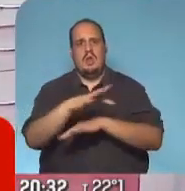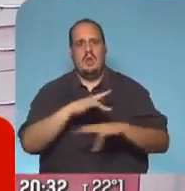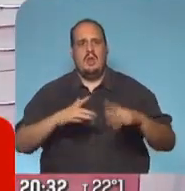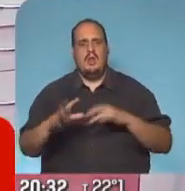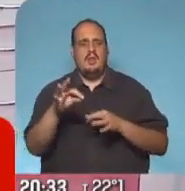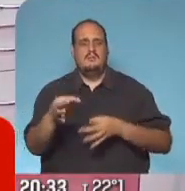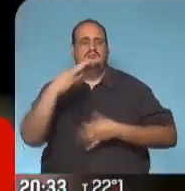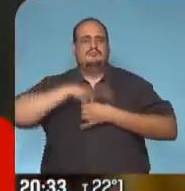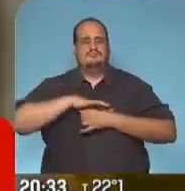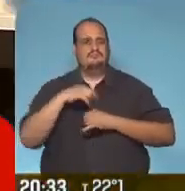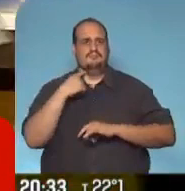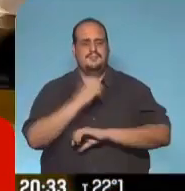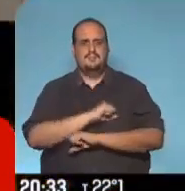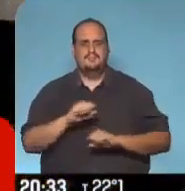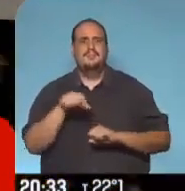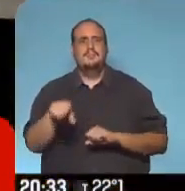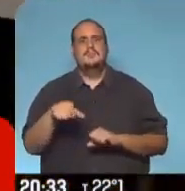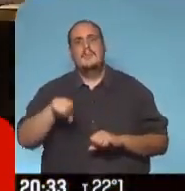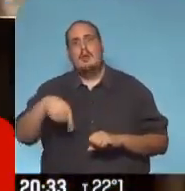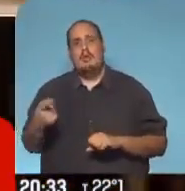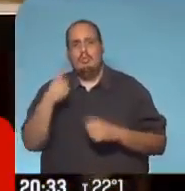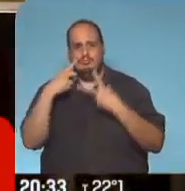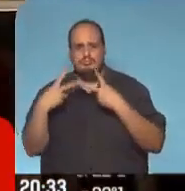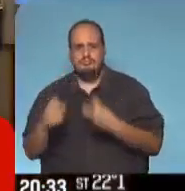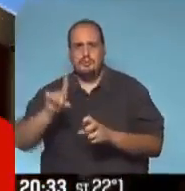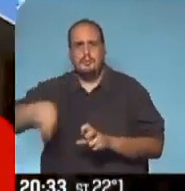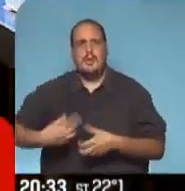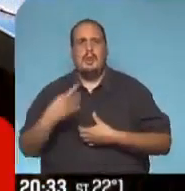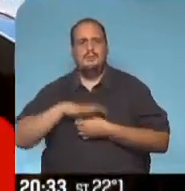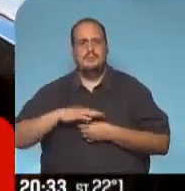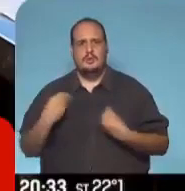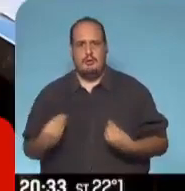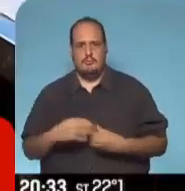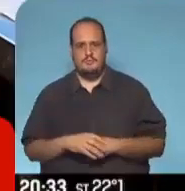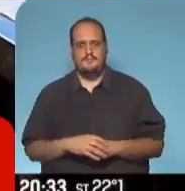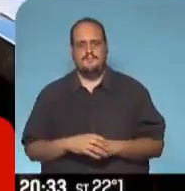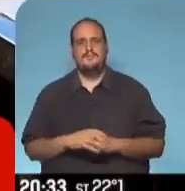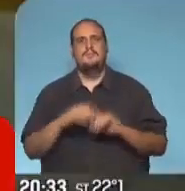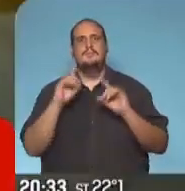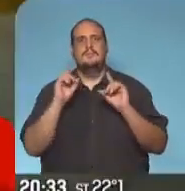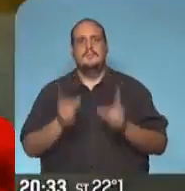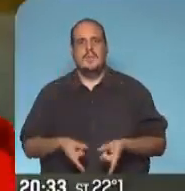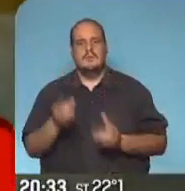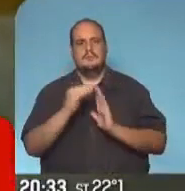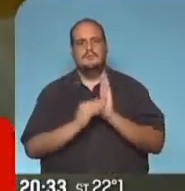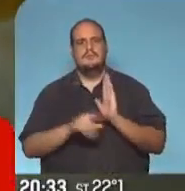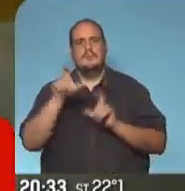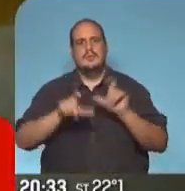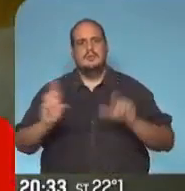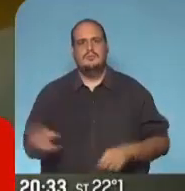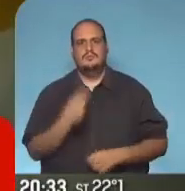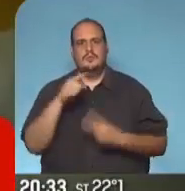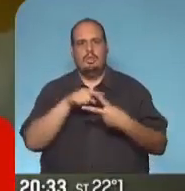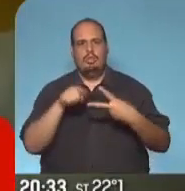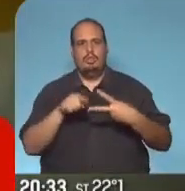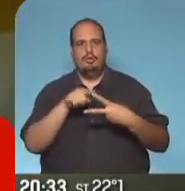comunitaria y el resto se encuentra en etapa de investigación. Además, se registraron dos nuevas muertes.